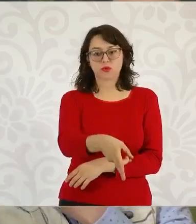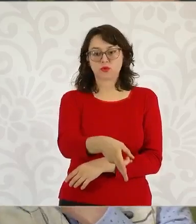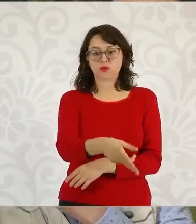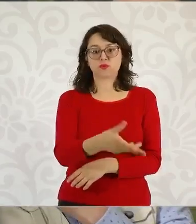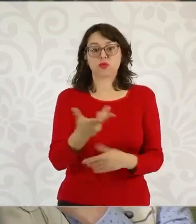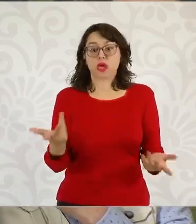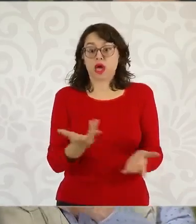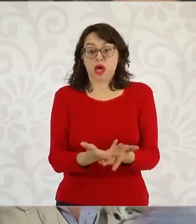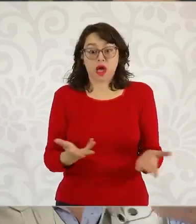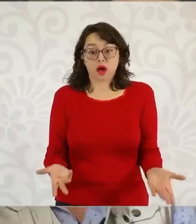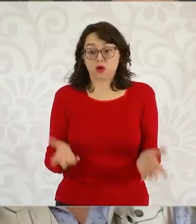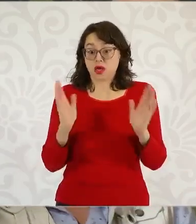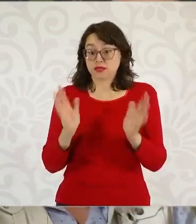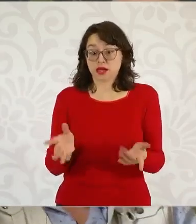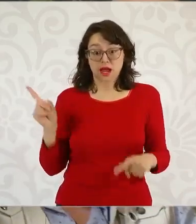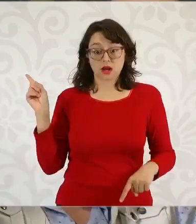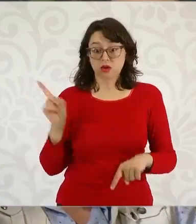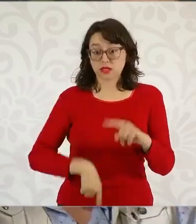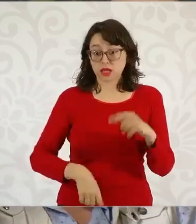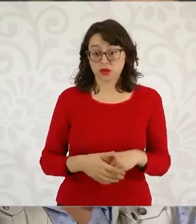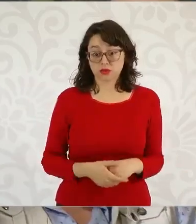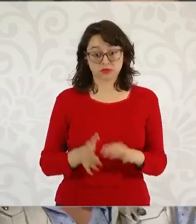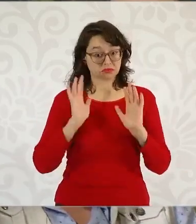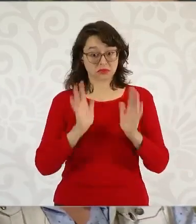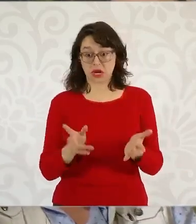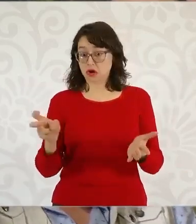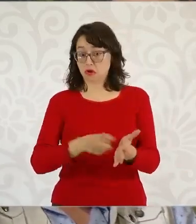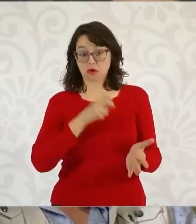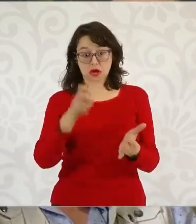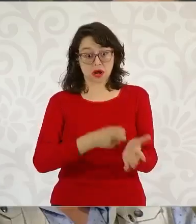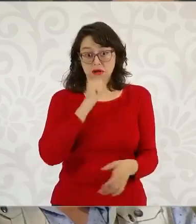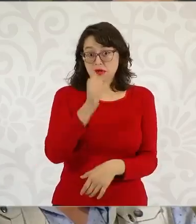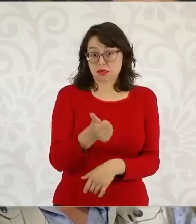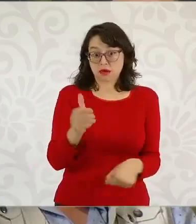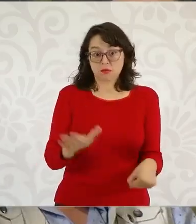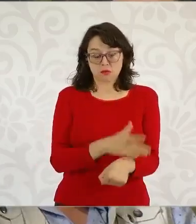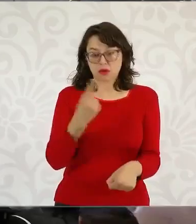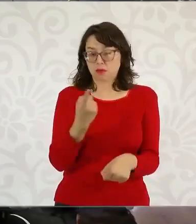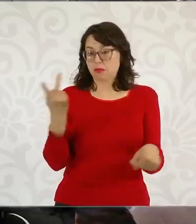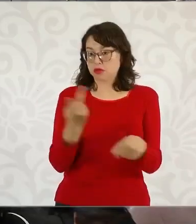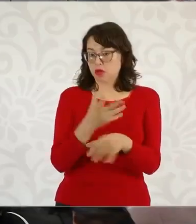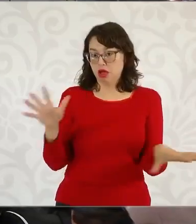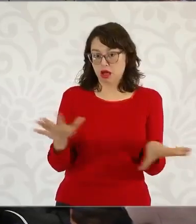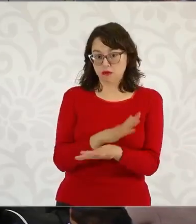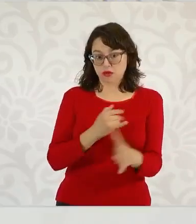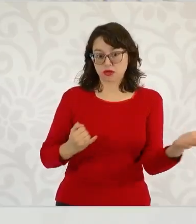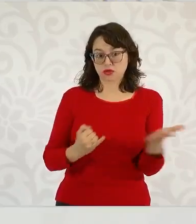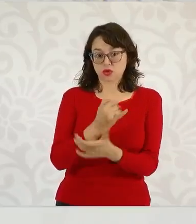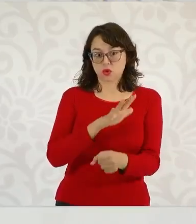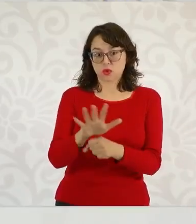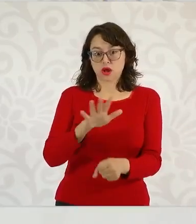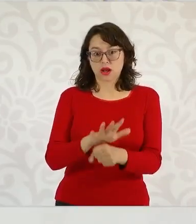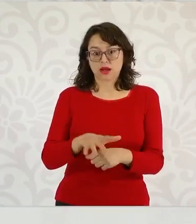ya se echó para atrás, ya no se va a votar eso. Desconocemos por qué el cambio de decisión. Yo creo que sería muy bueno que